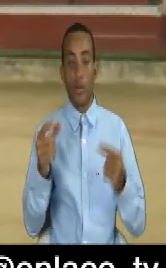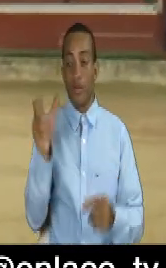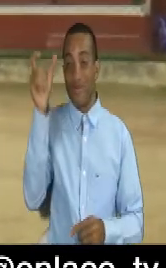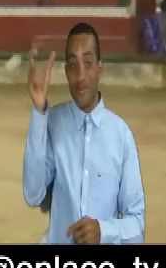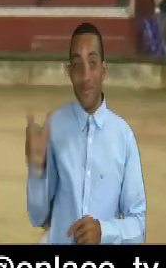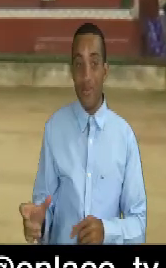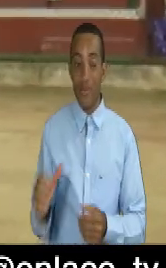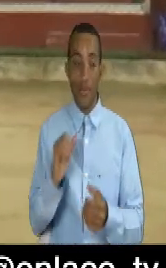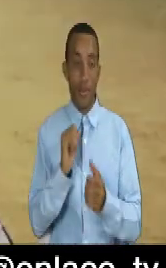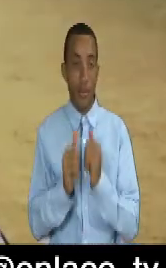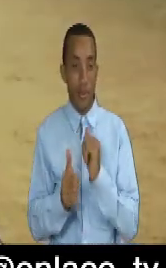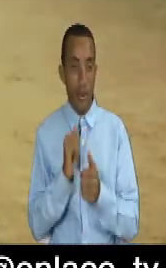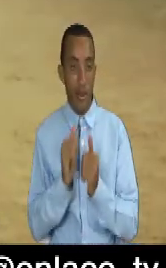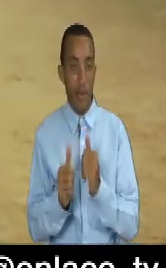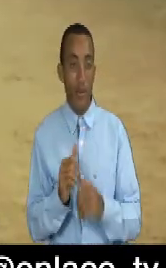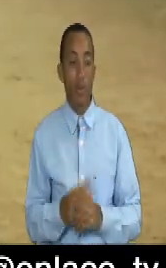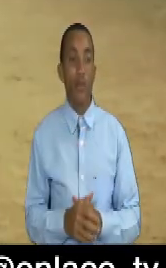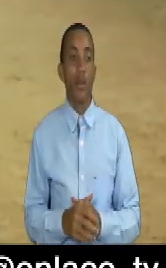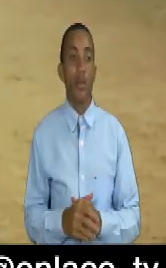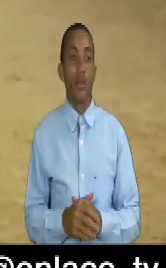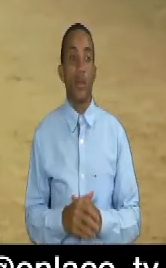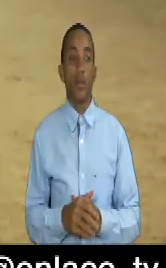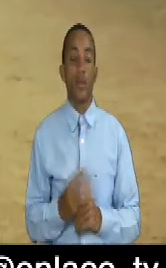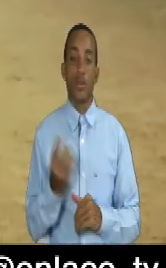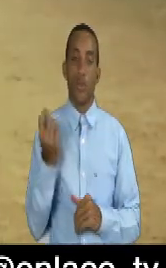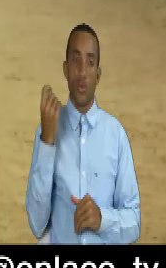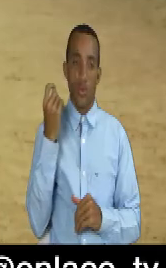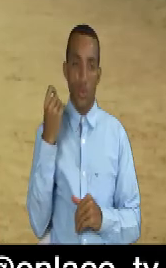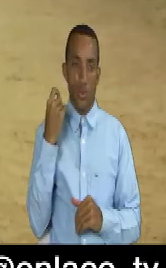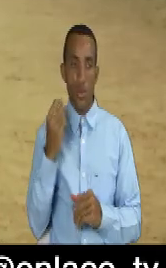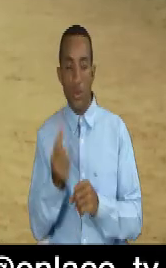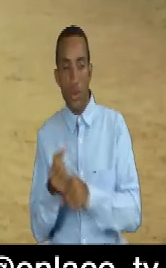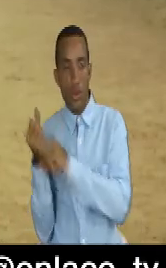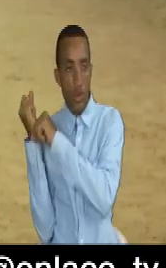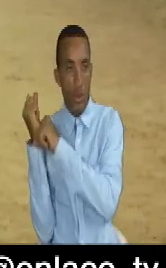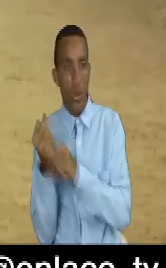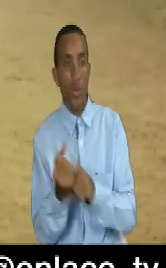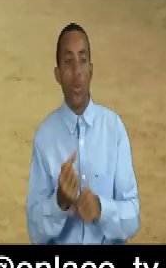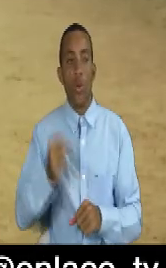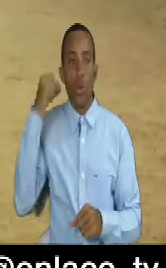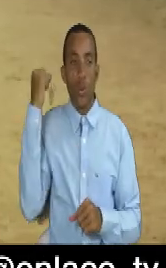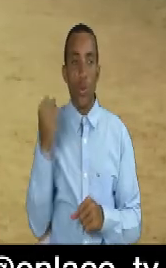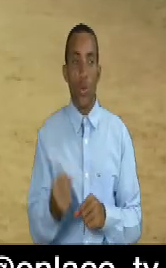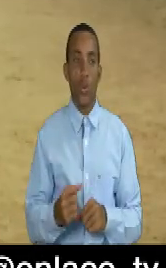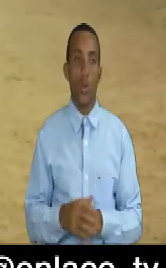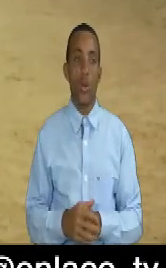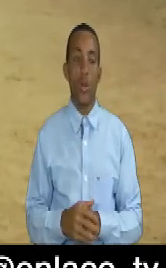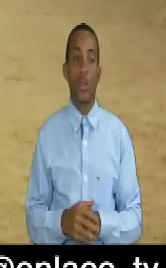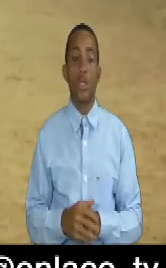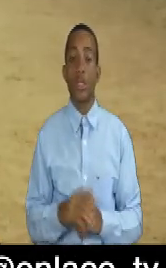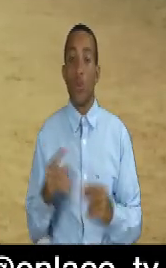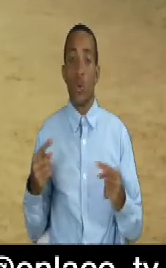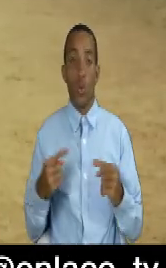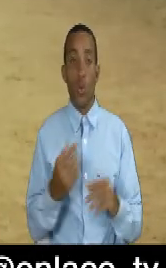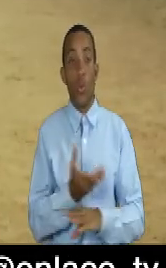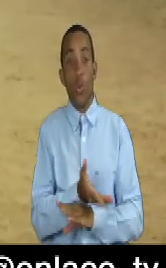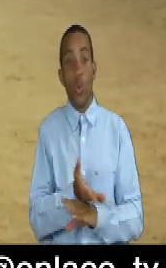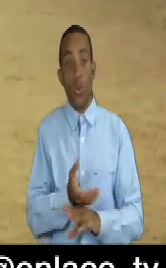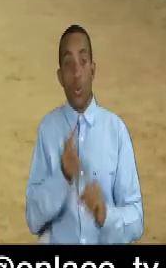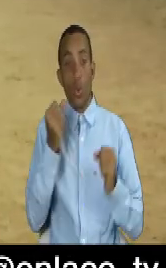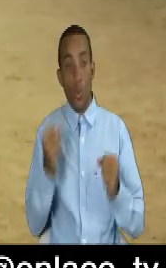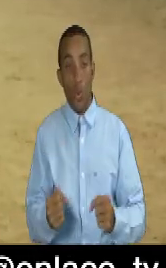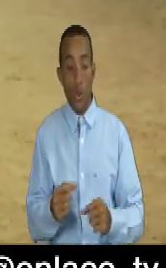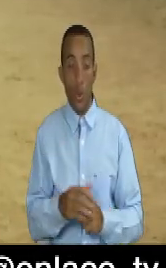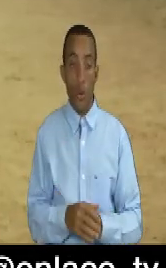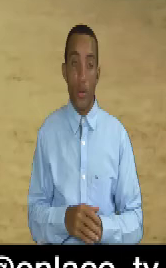cumplida por parte de su equipo. Acabamos de jugar un partido duro, un partido de mucha exigencia, con uno de los